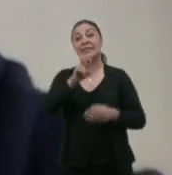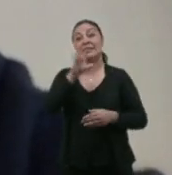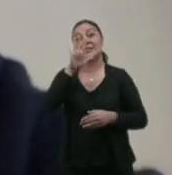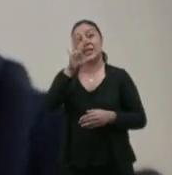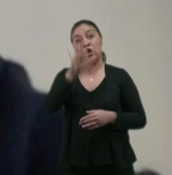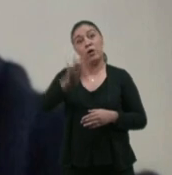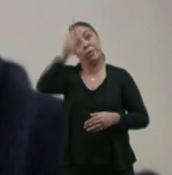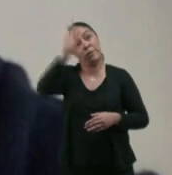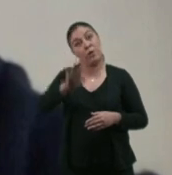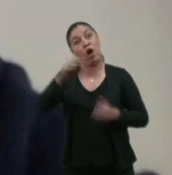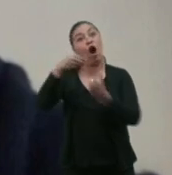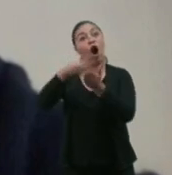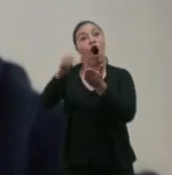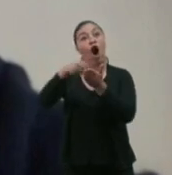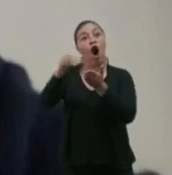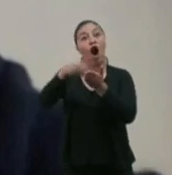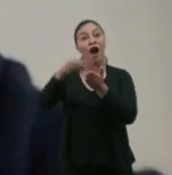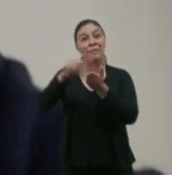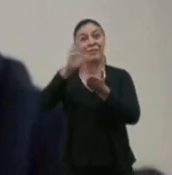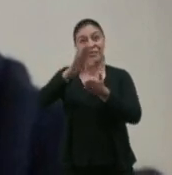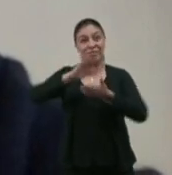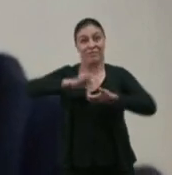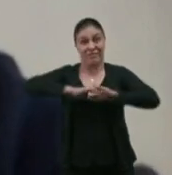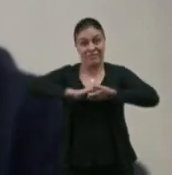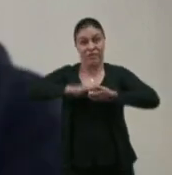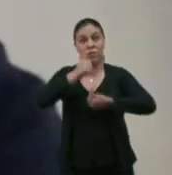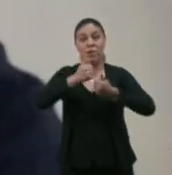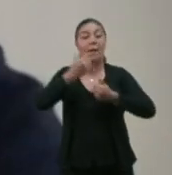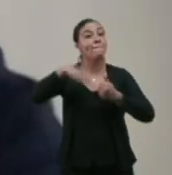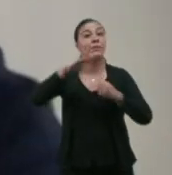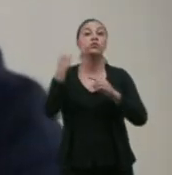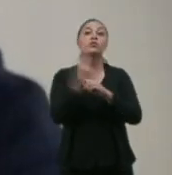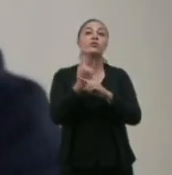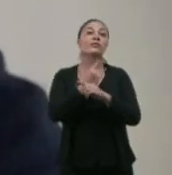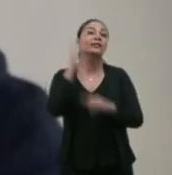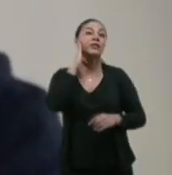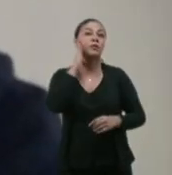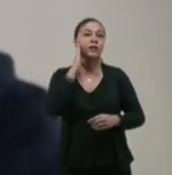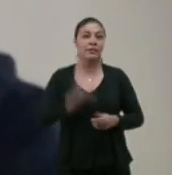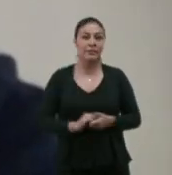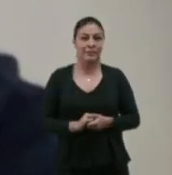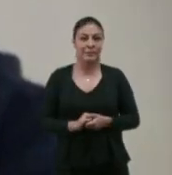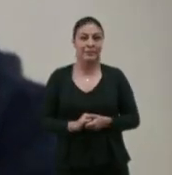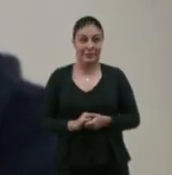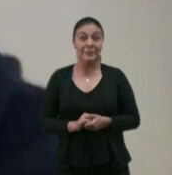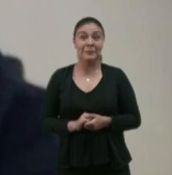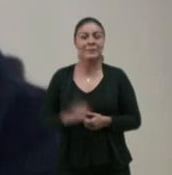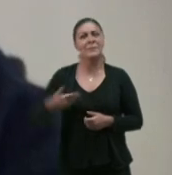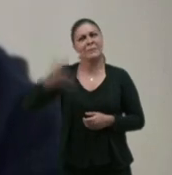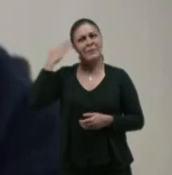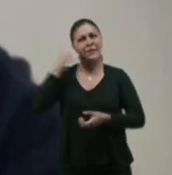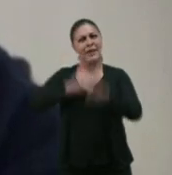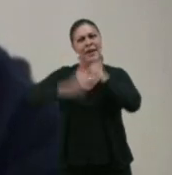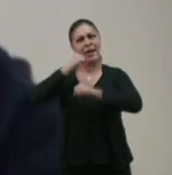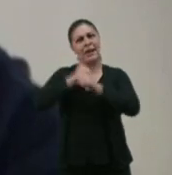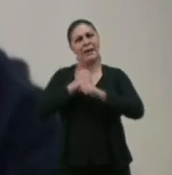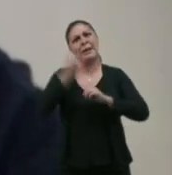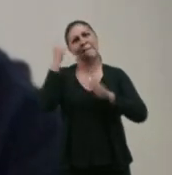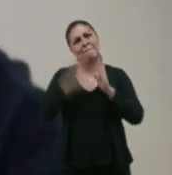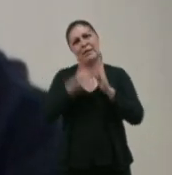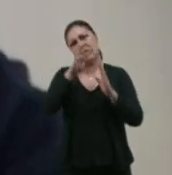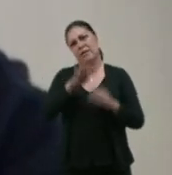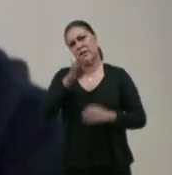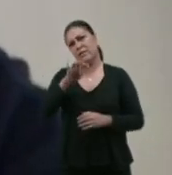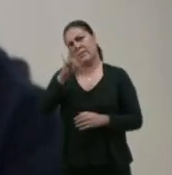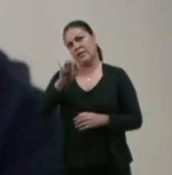Mercado Libre hoy se hacen a través de un teléfono celular. Nosotros arrancamos en el 1999. En el año